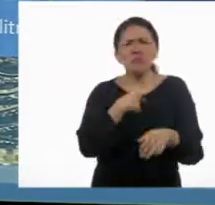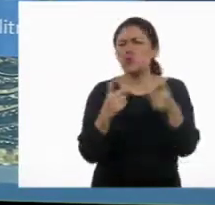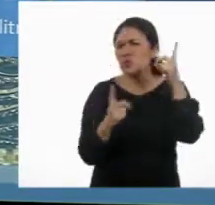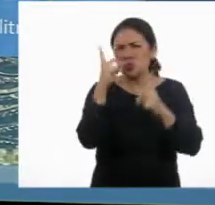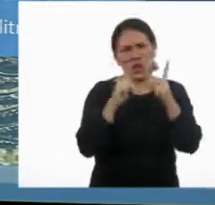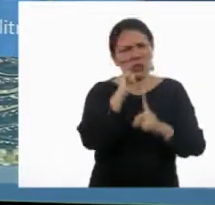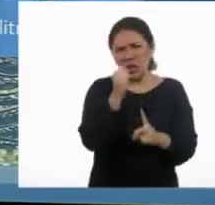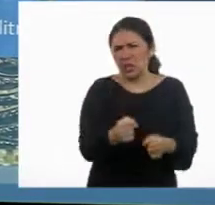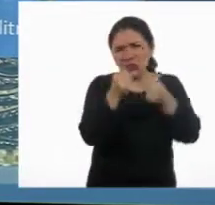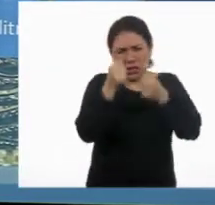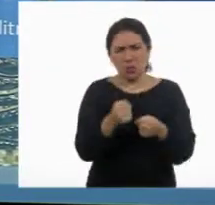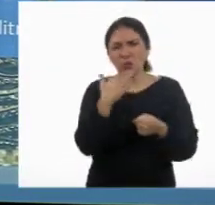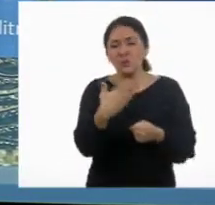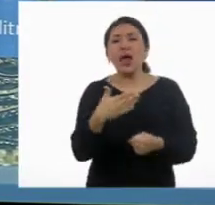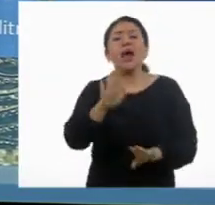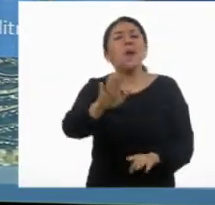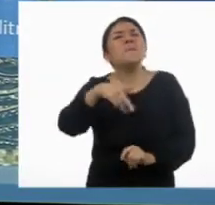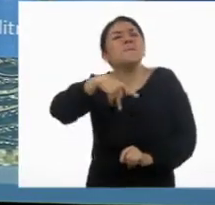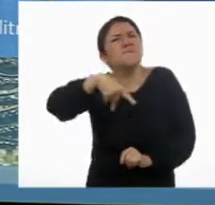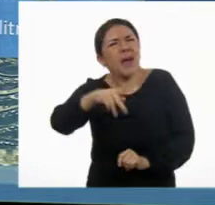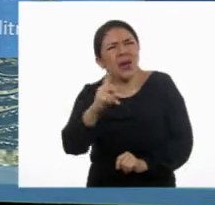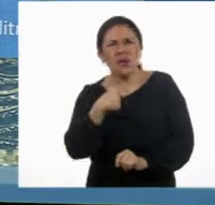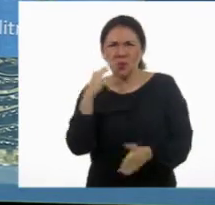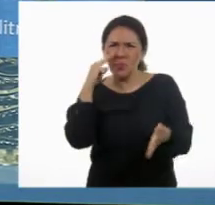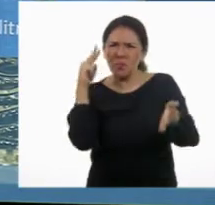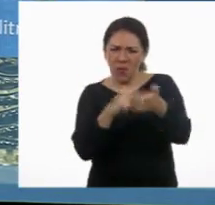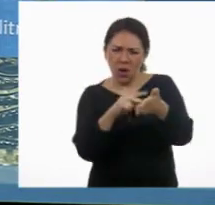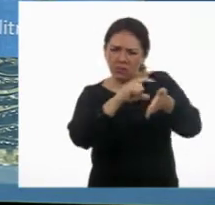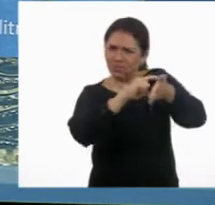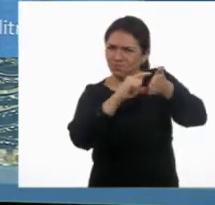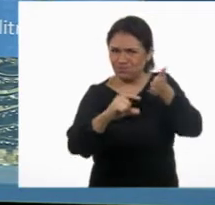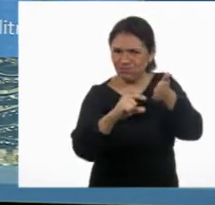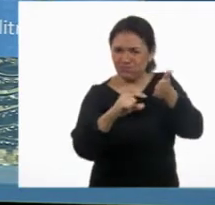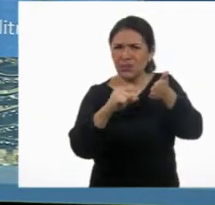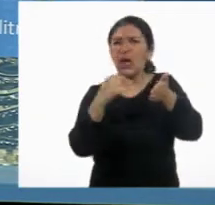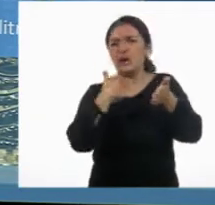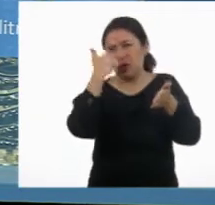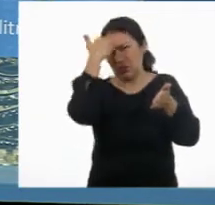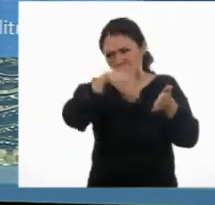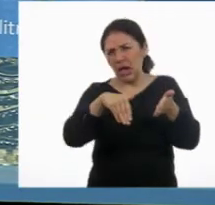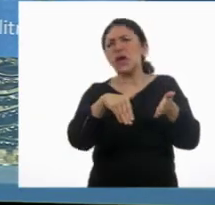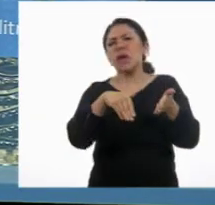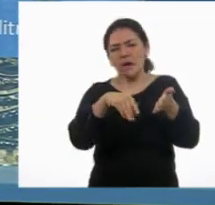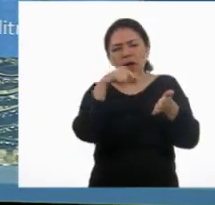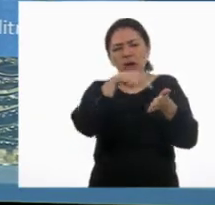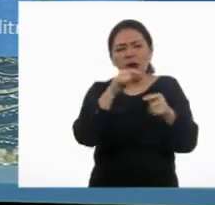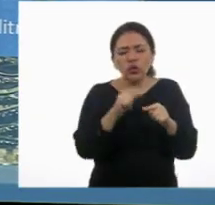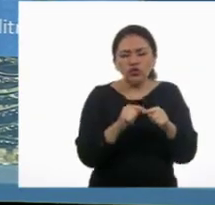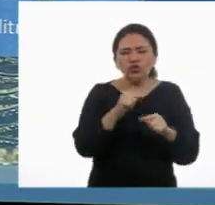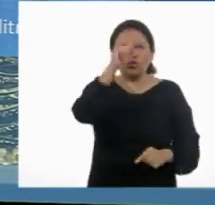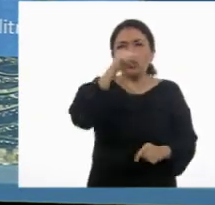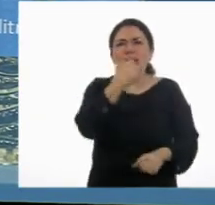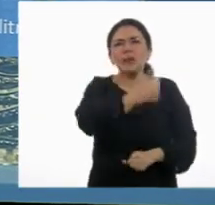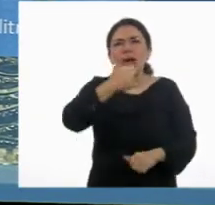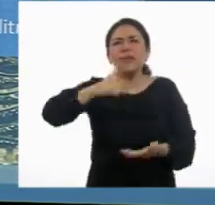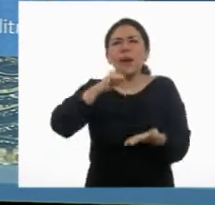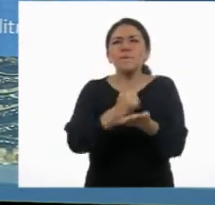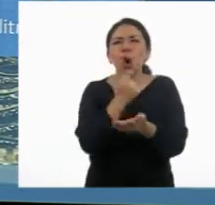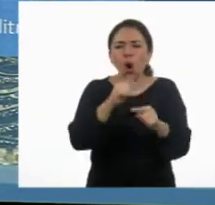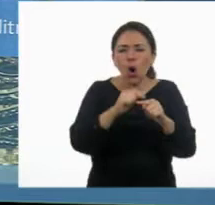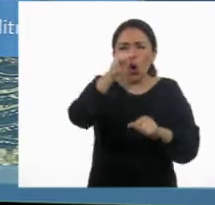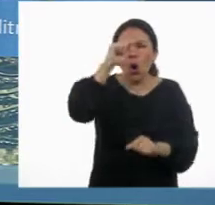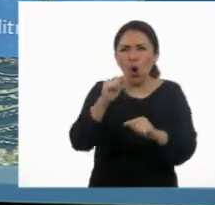duda. No, no, no. Pero veo la etiqueta y sé qué capacidad tiene cada